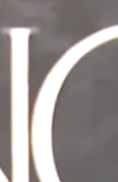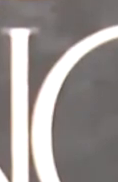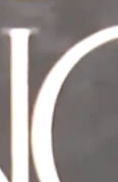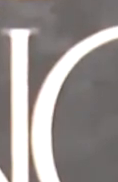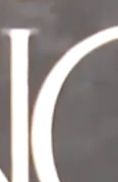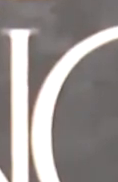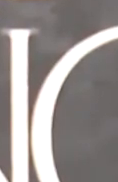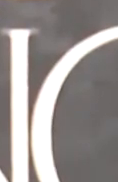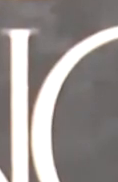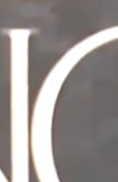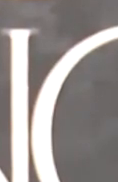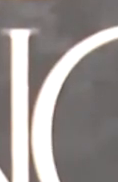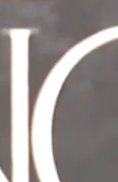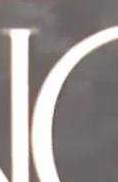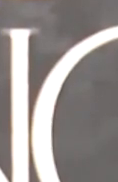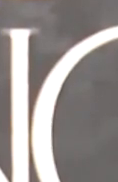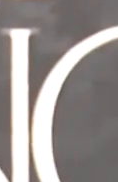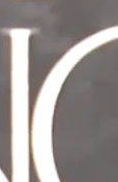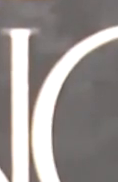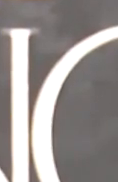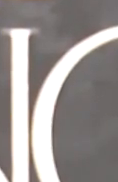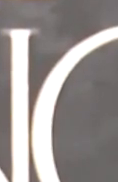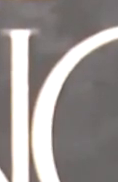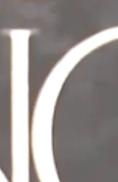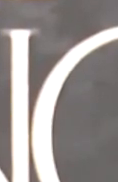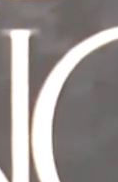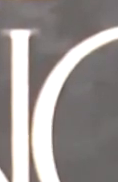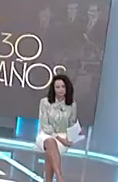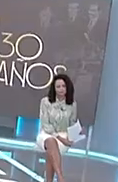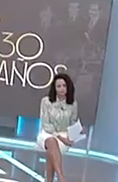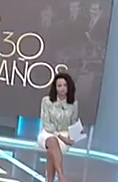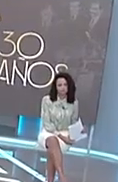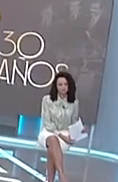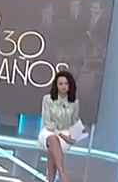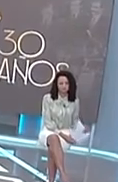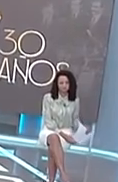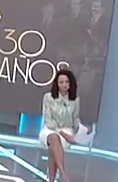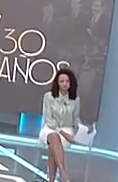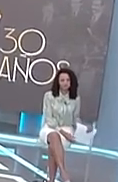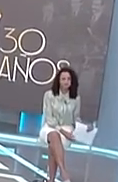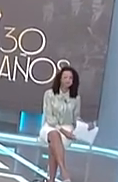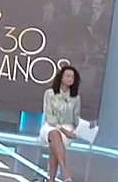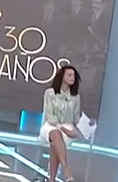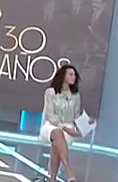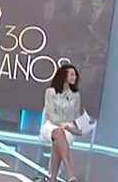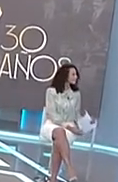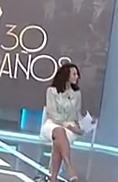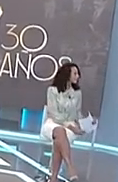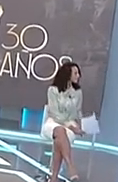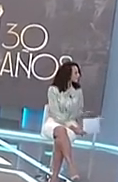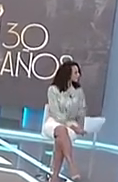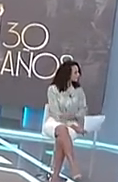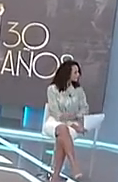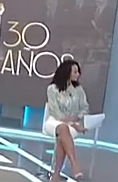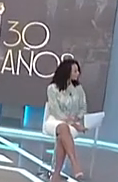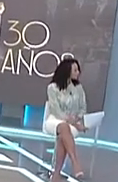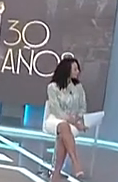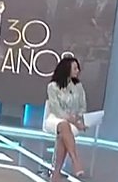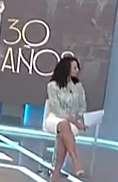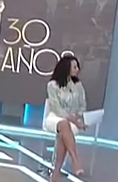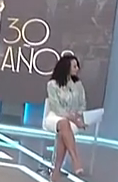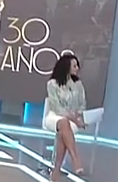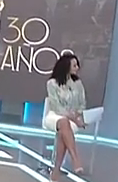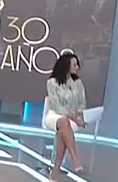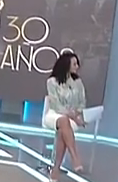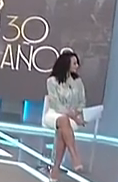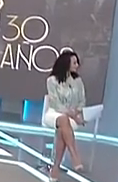nuestra Carta Magna. Alejandra Barrios, muchísimas gracias por haber estado con nosotros. De verdad, sus apreciaciones y aportes en esta